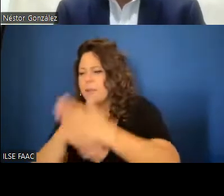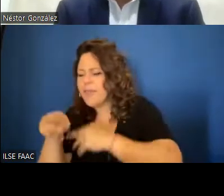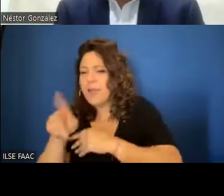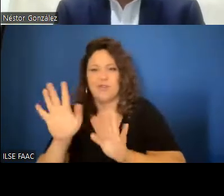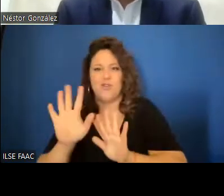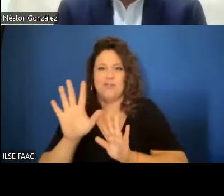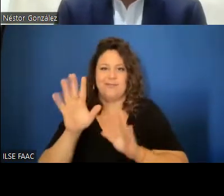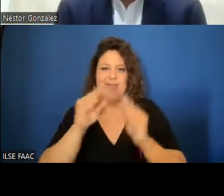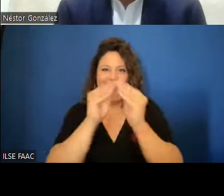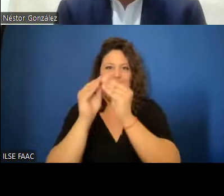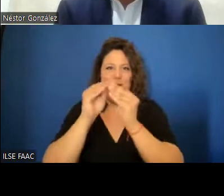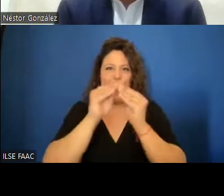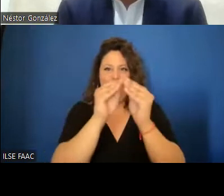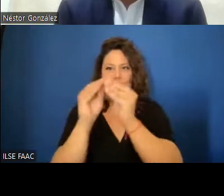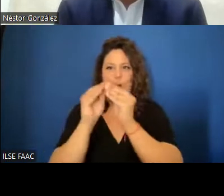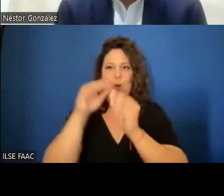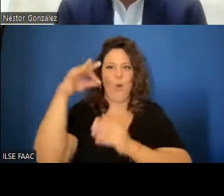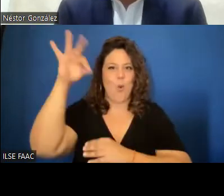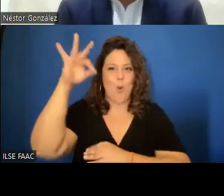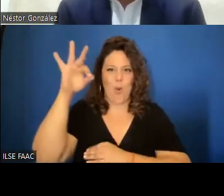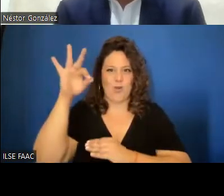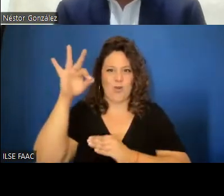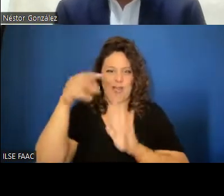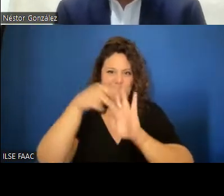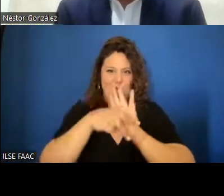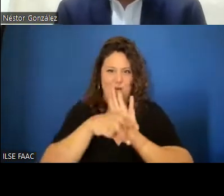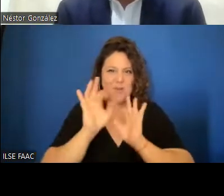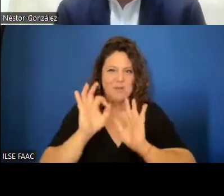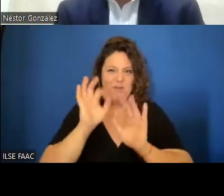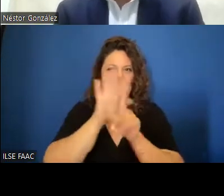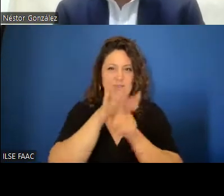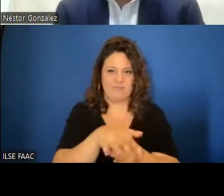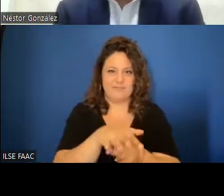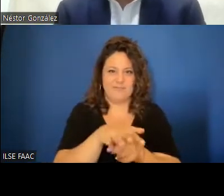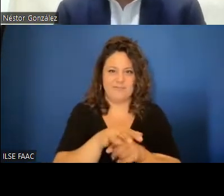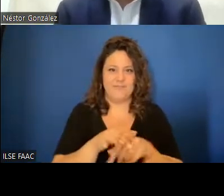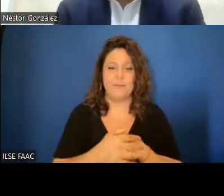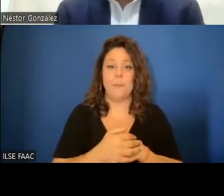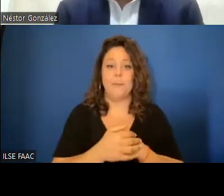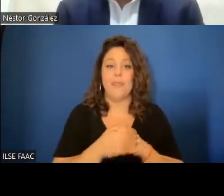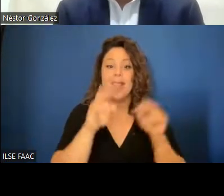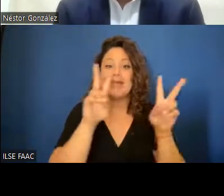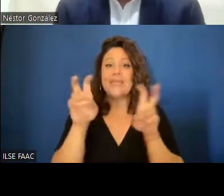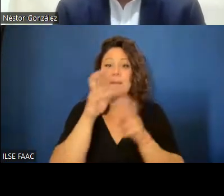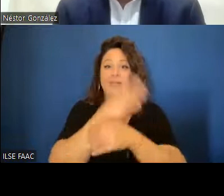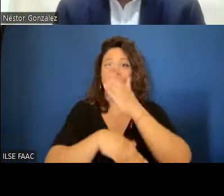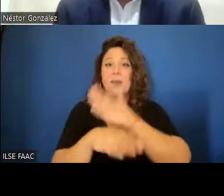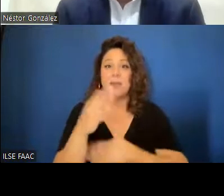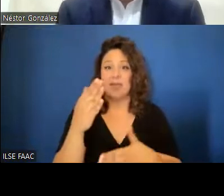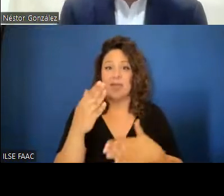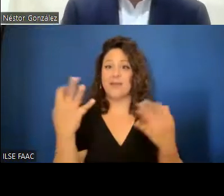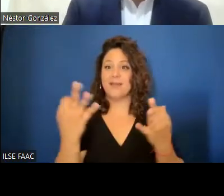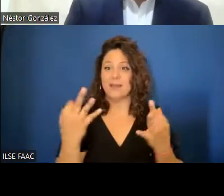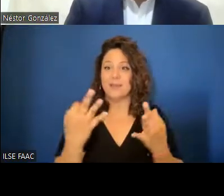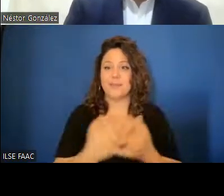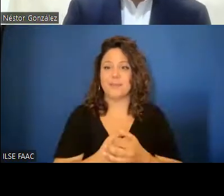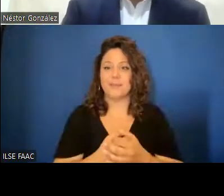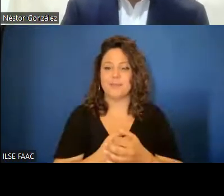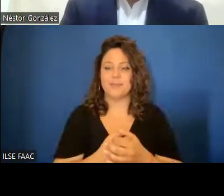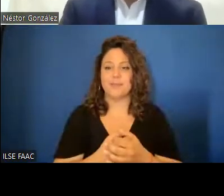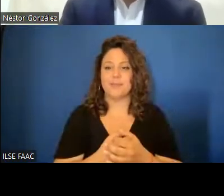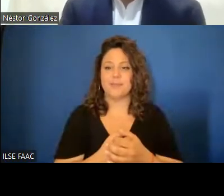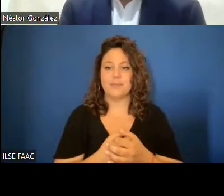Se va a aplicar en cuanto a se va a considerar que hay discriminación, bueno, en